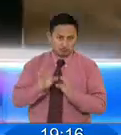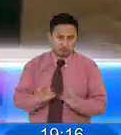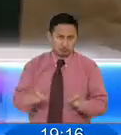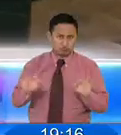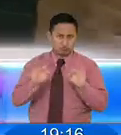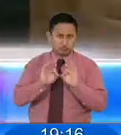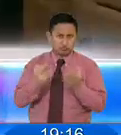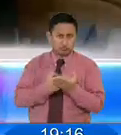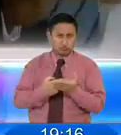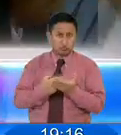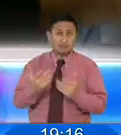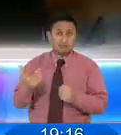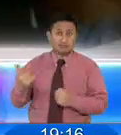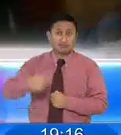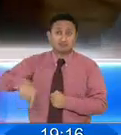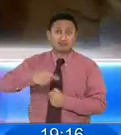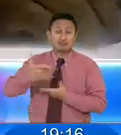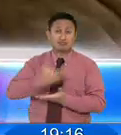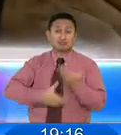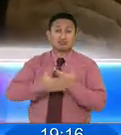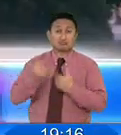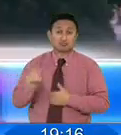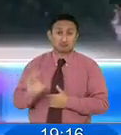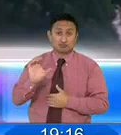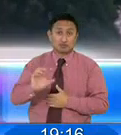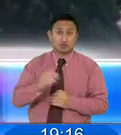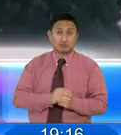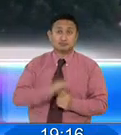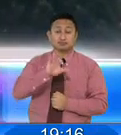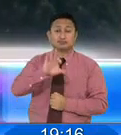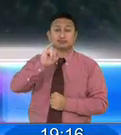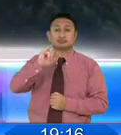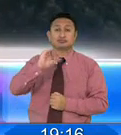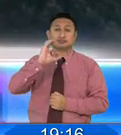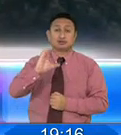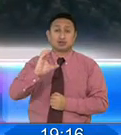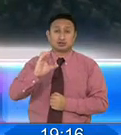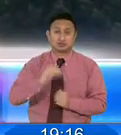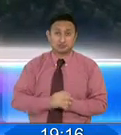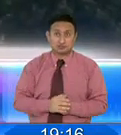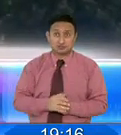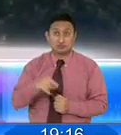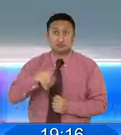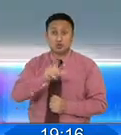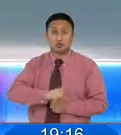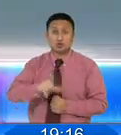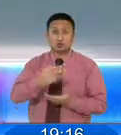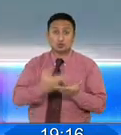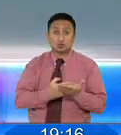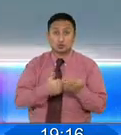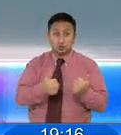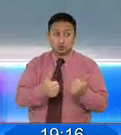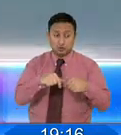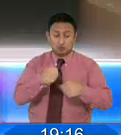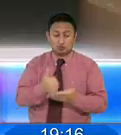del Consejo Bilateral de Comercio e Inversión, TIC por sus siglas en inglés, mantenida este lunes, los beneficios podrían generar un aporte importante